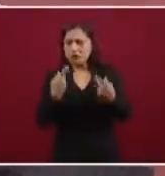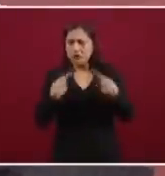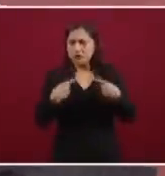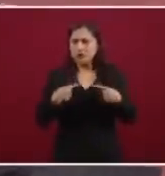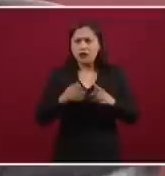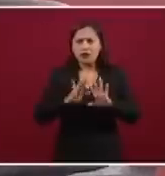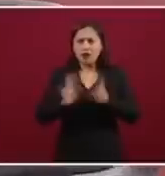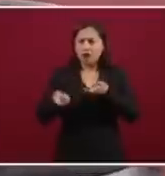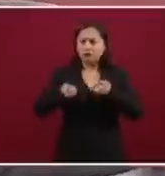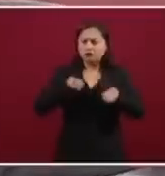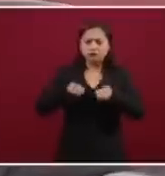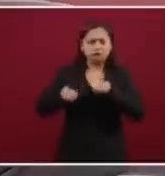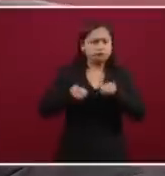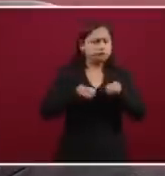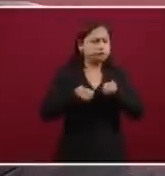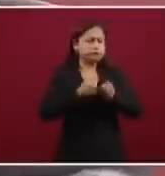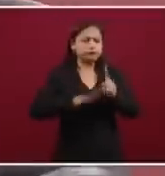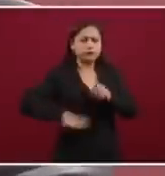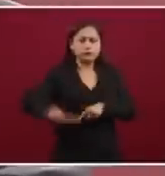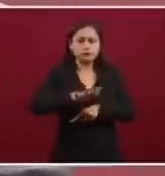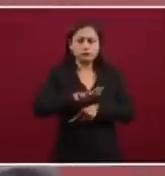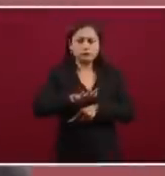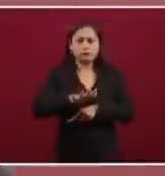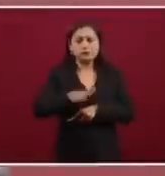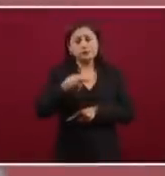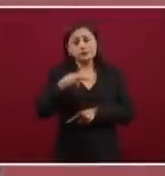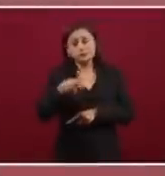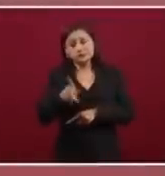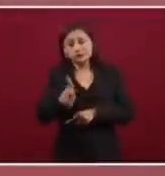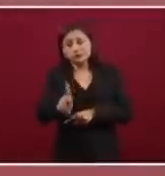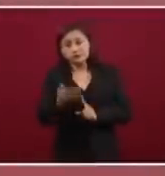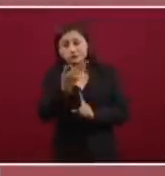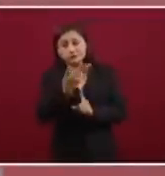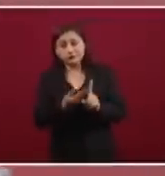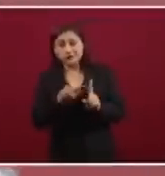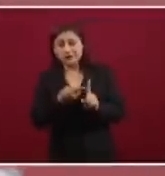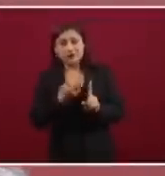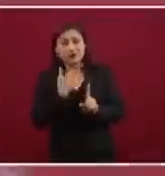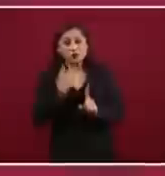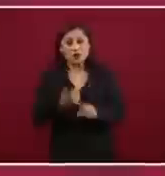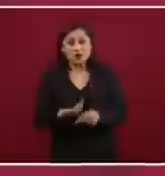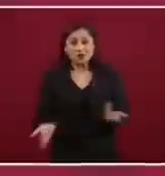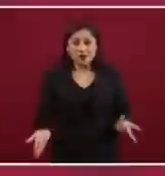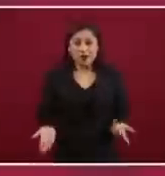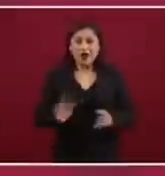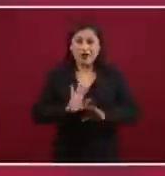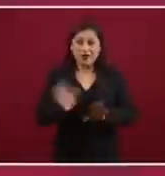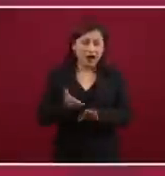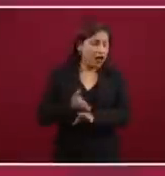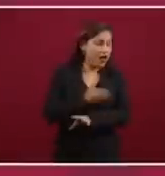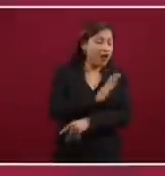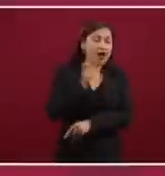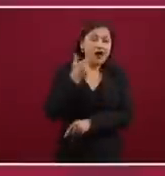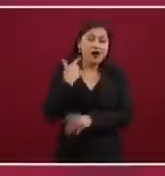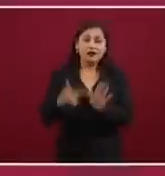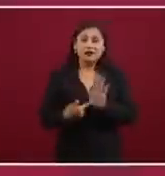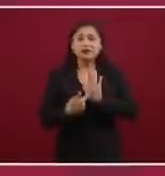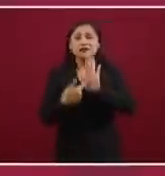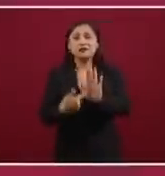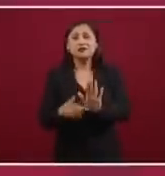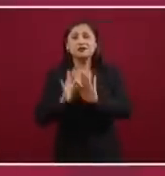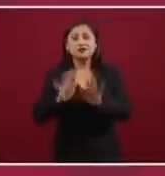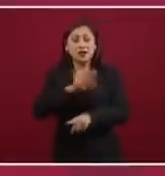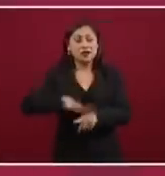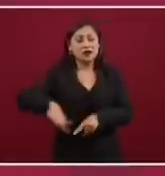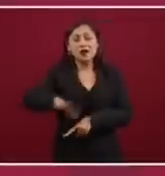se gobierna. Nada más que eso no da resultados. Eso ya se demostró que no funciona. Eso ya no lo quiere